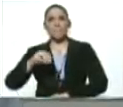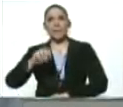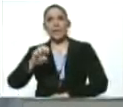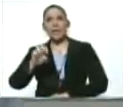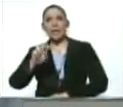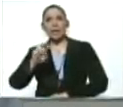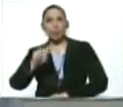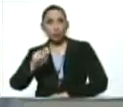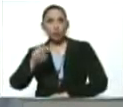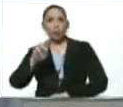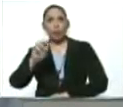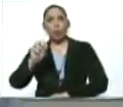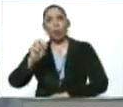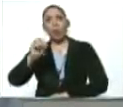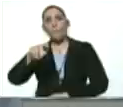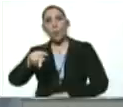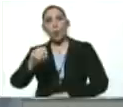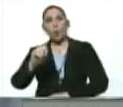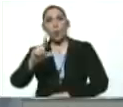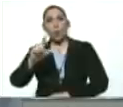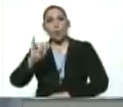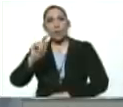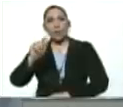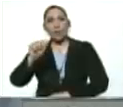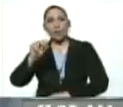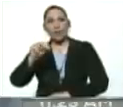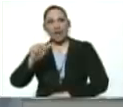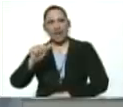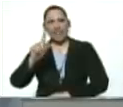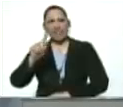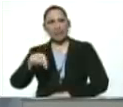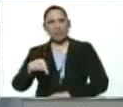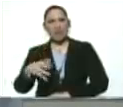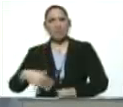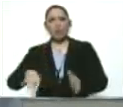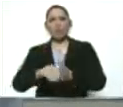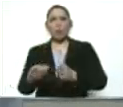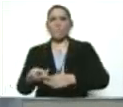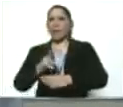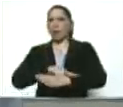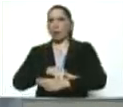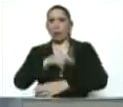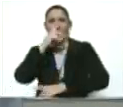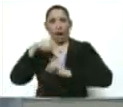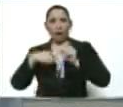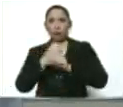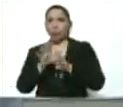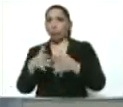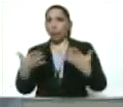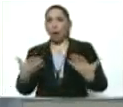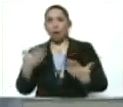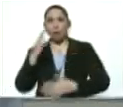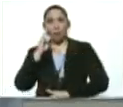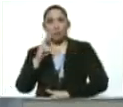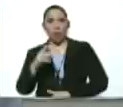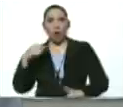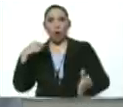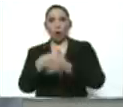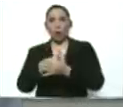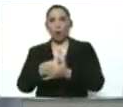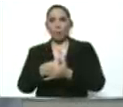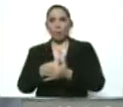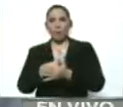que también volvió a sus peores épocas cuando se dio el golpe fascista del año